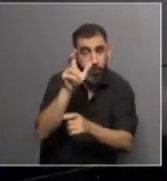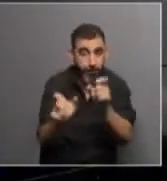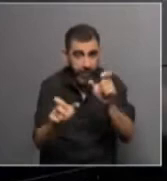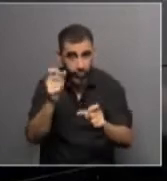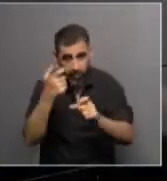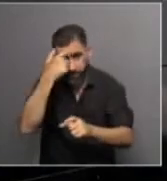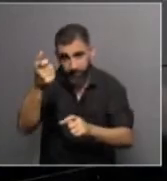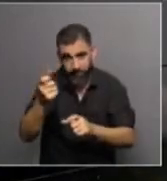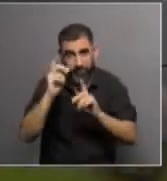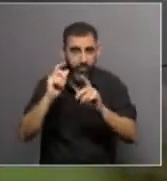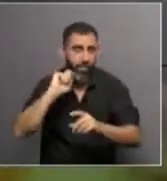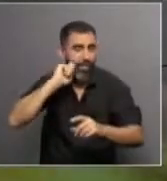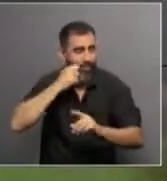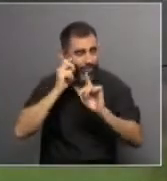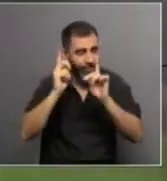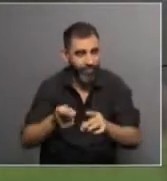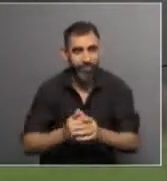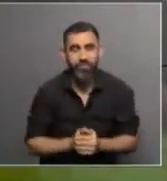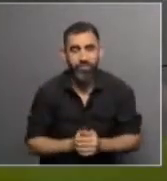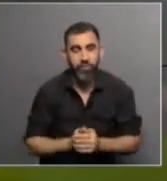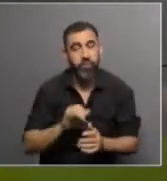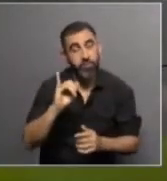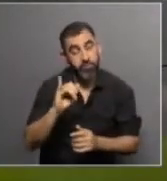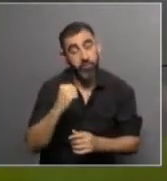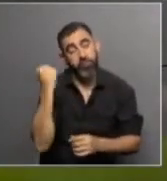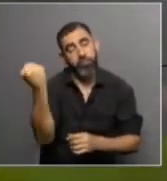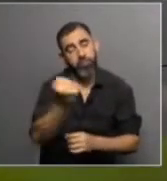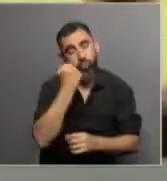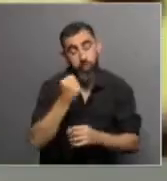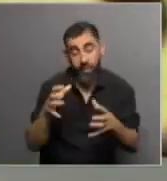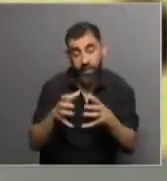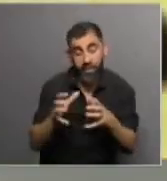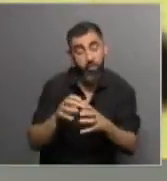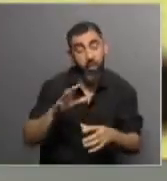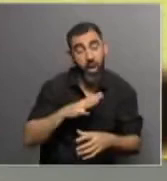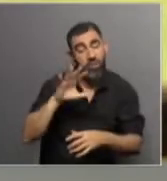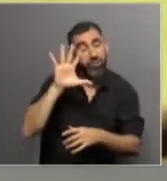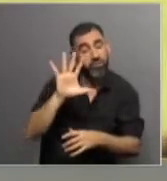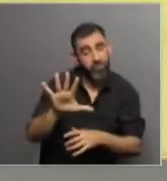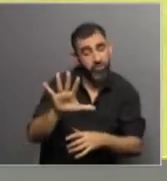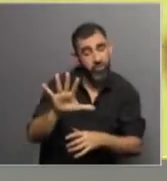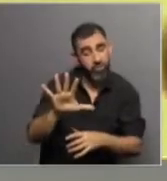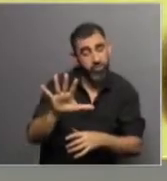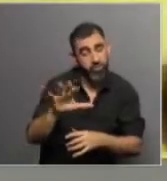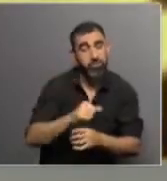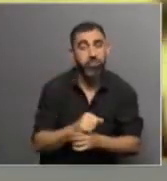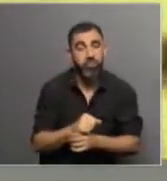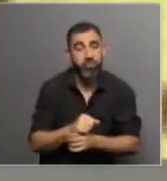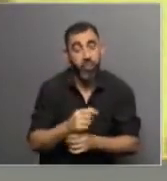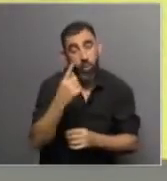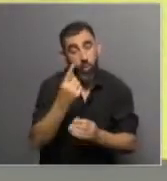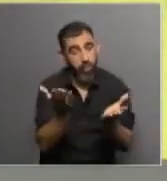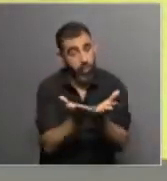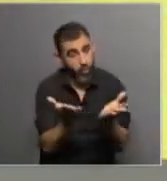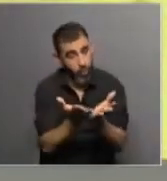nuevos científicos es también divino, ¿no? Sí, fundamental, digamos, en el equipo somos 5, tenemos un